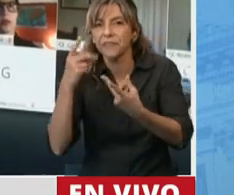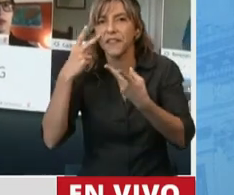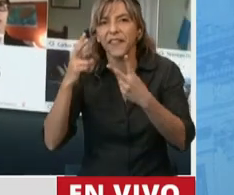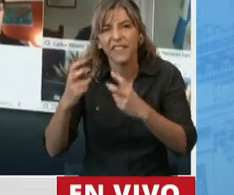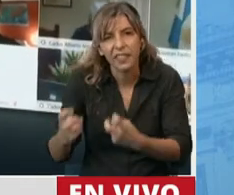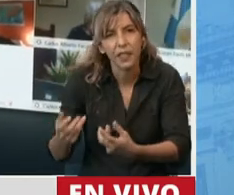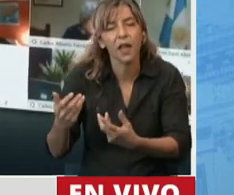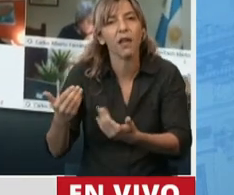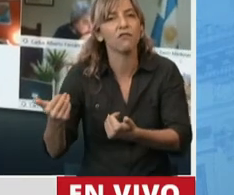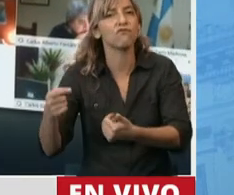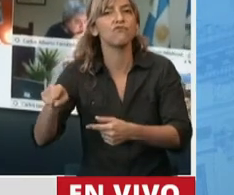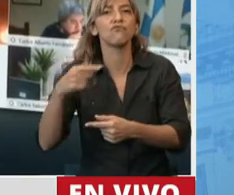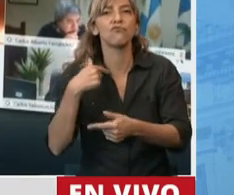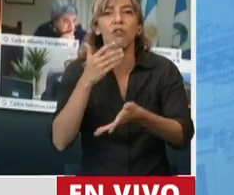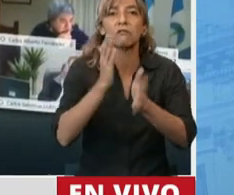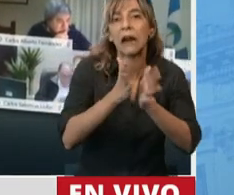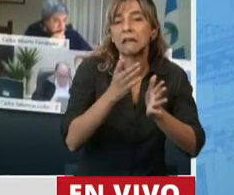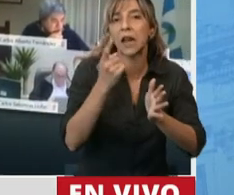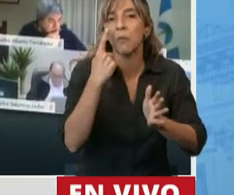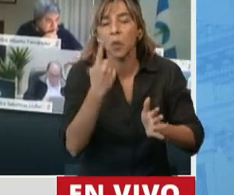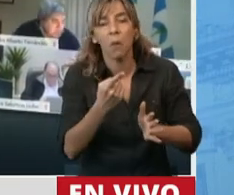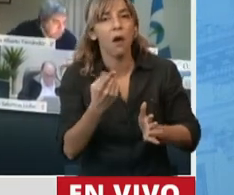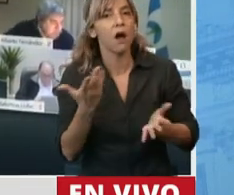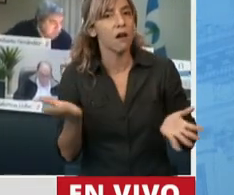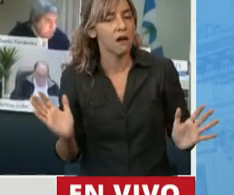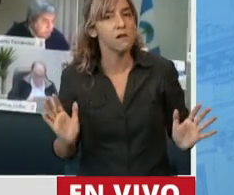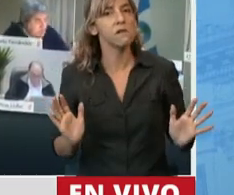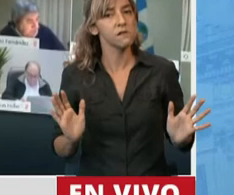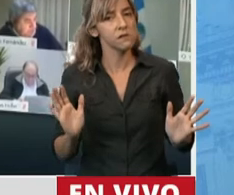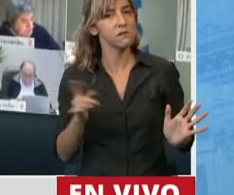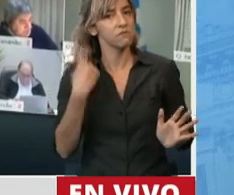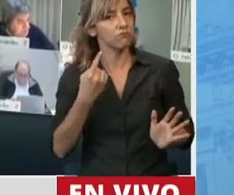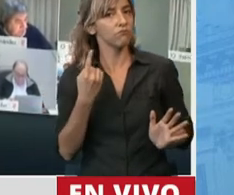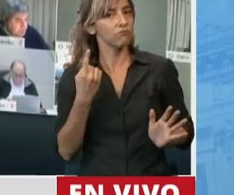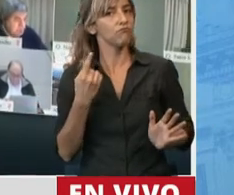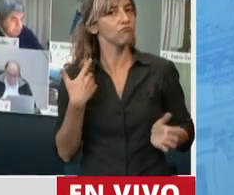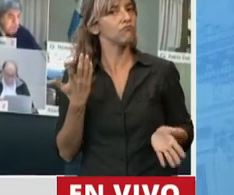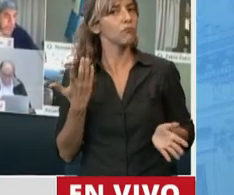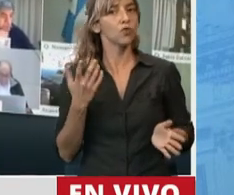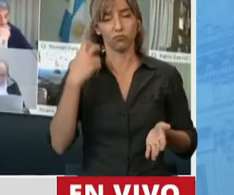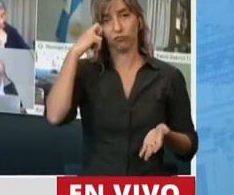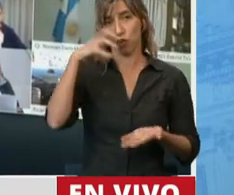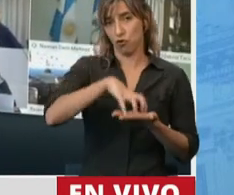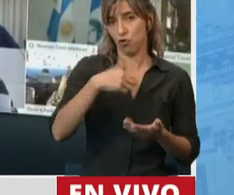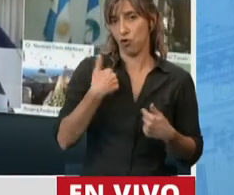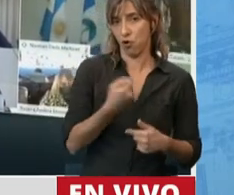y terapéuticos de COVID. Y en ese sentido, el Congreso ha estado trabajando